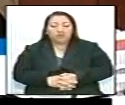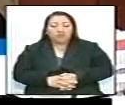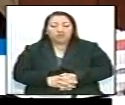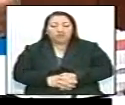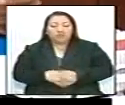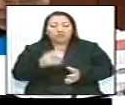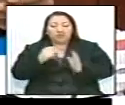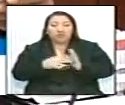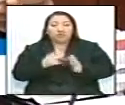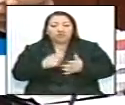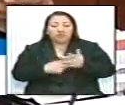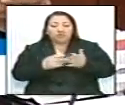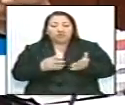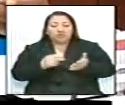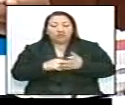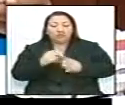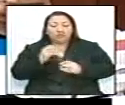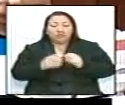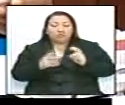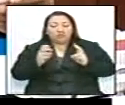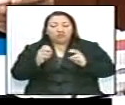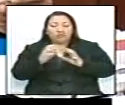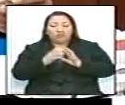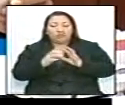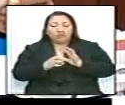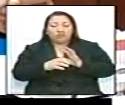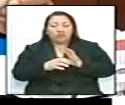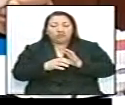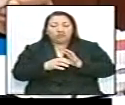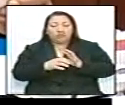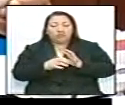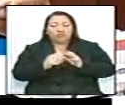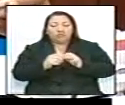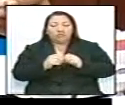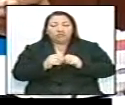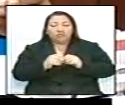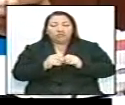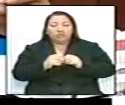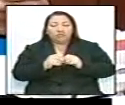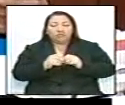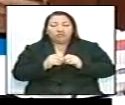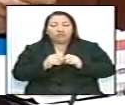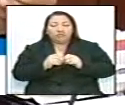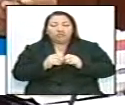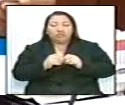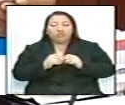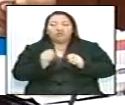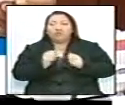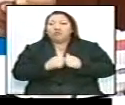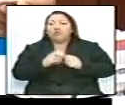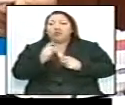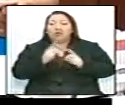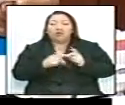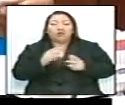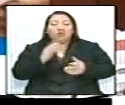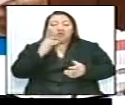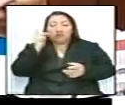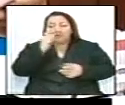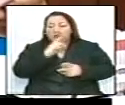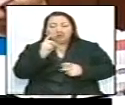este tipo de reformas constitucionales no hay ninguna dificultad para